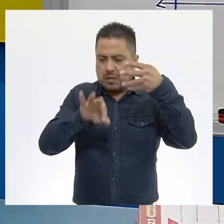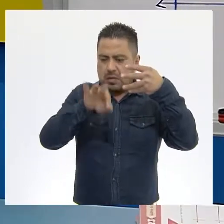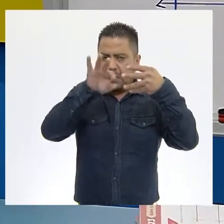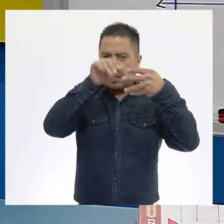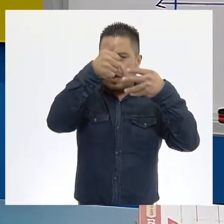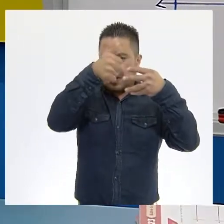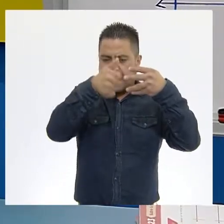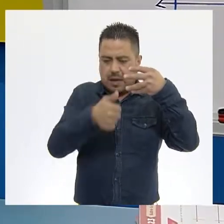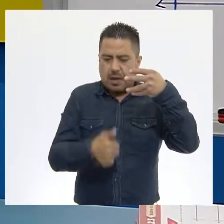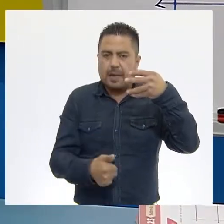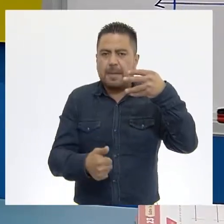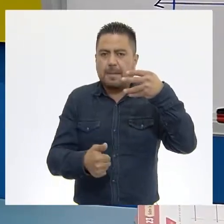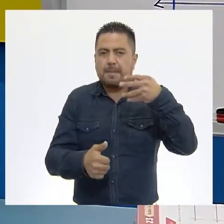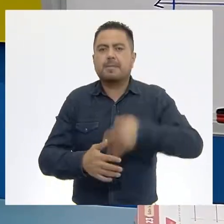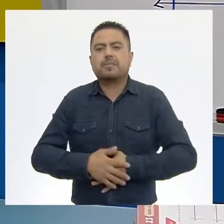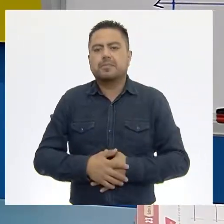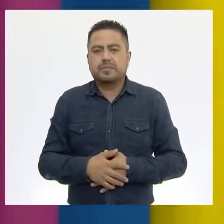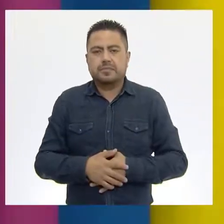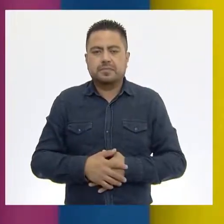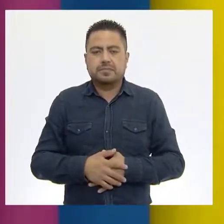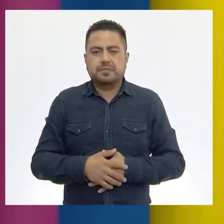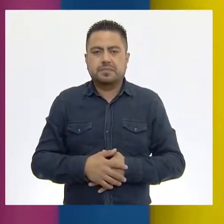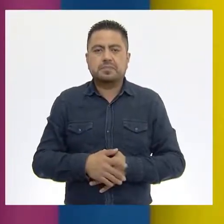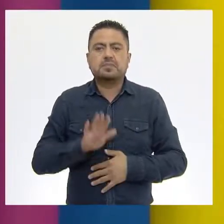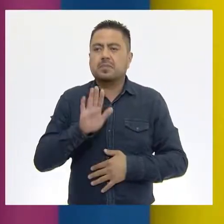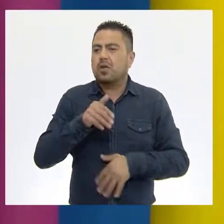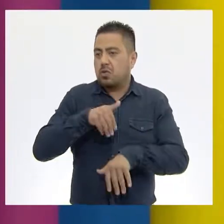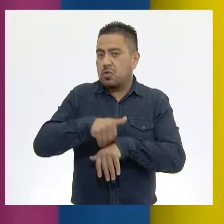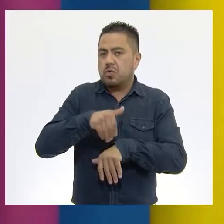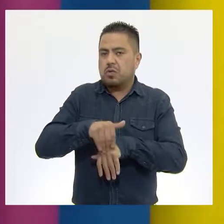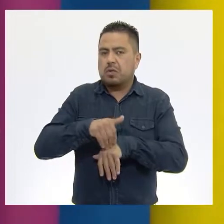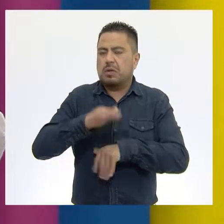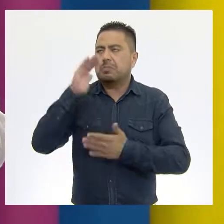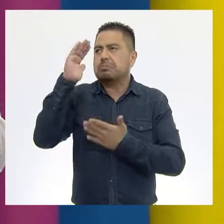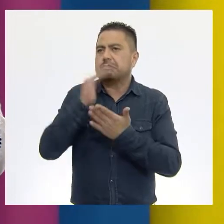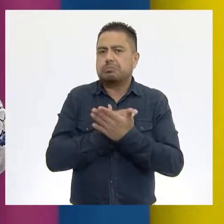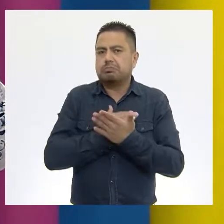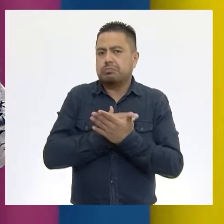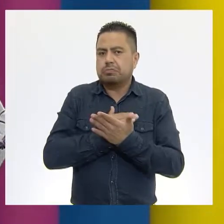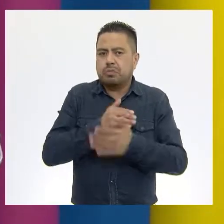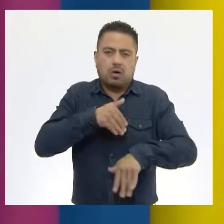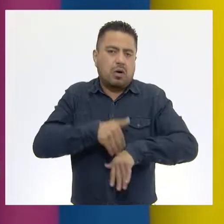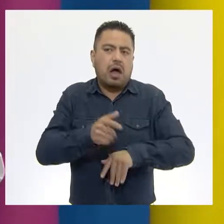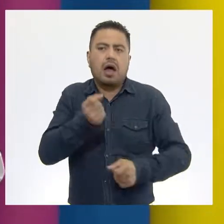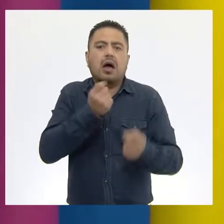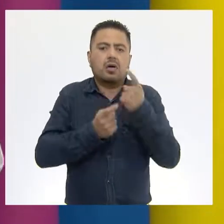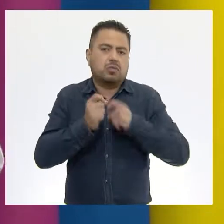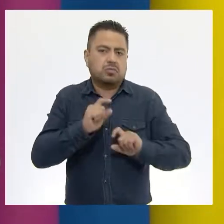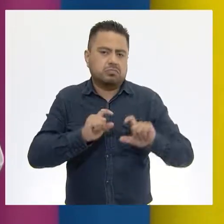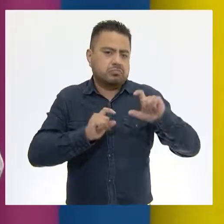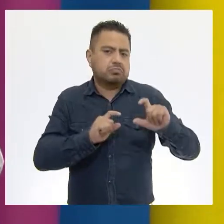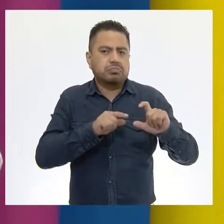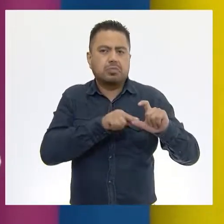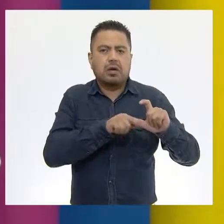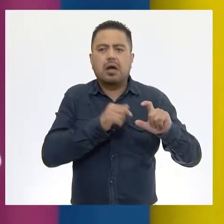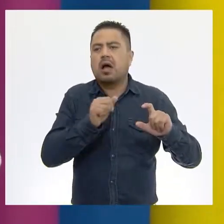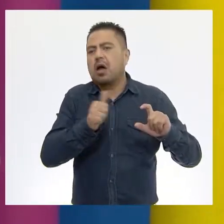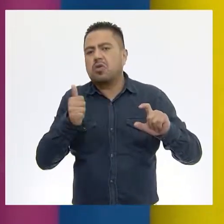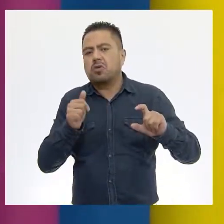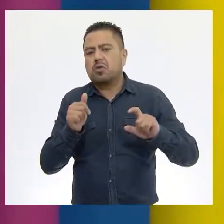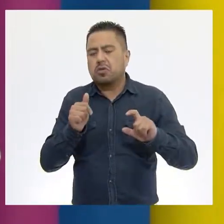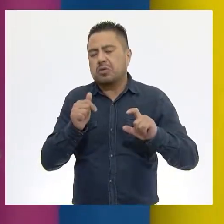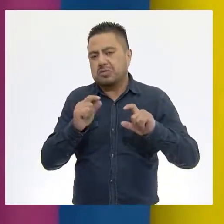cada una de las rectas numéricas? Que son números pequeños. Algunos son números naturales, pero también hay